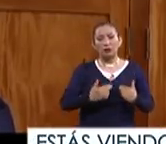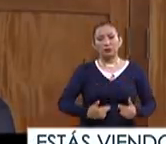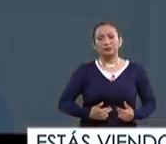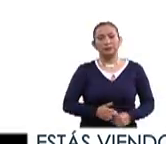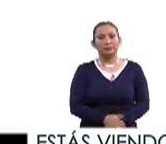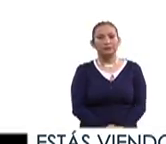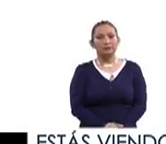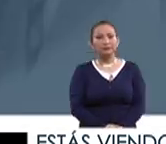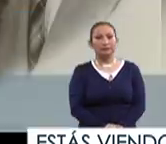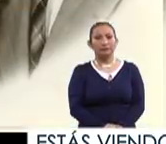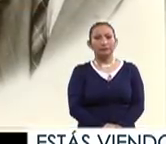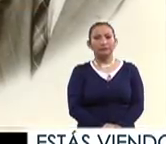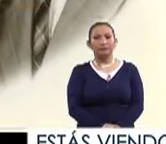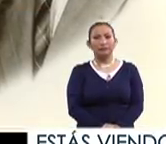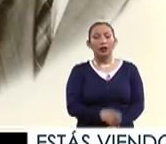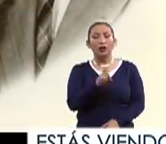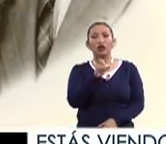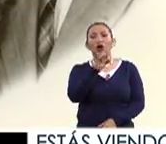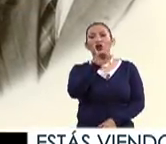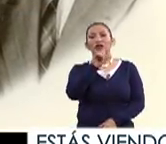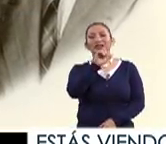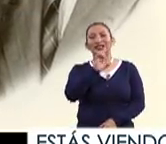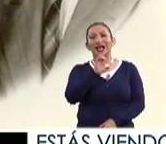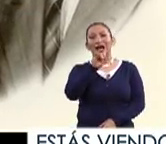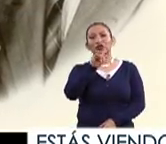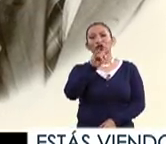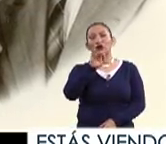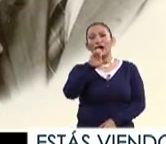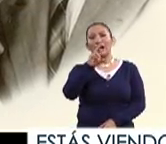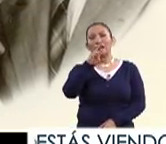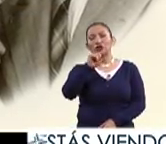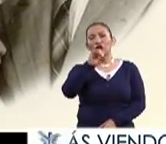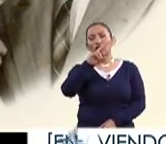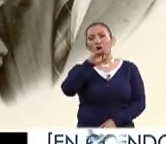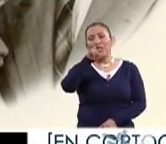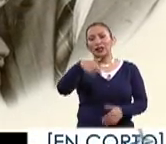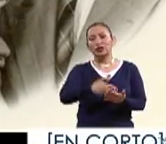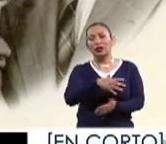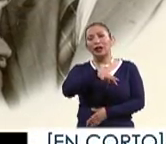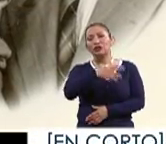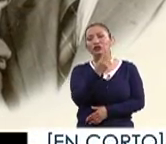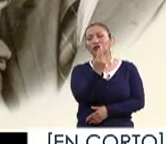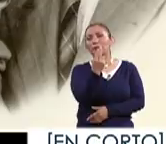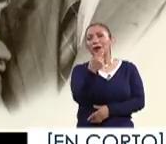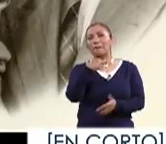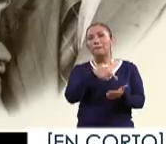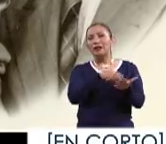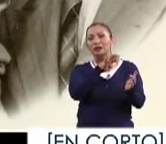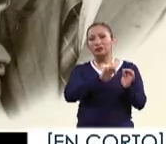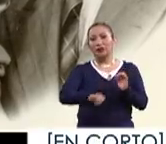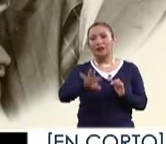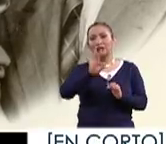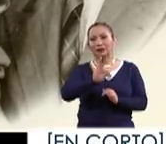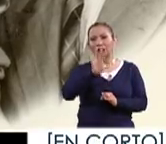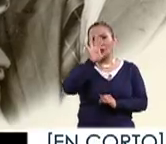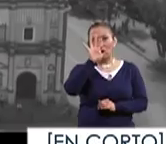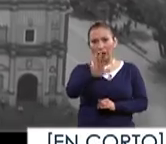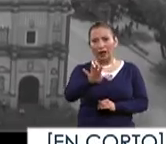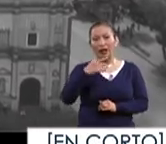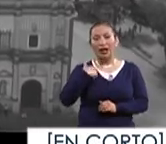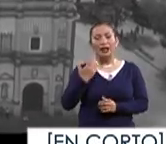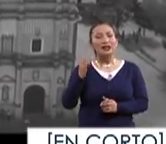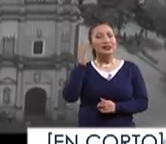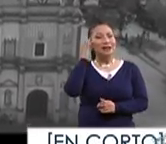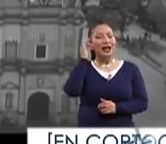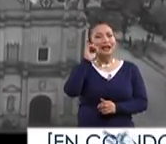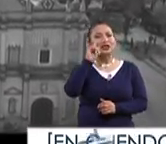humanos. El doctor José Antonio Carrasco Rojas nació el 14 de noviembre de 1945 en